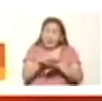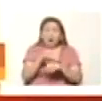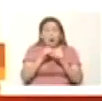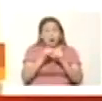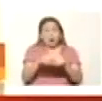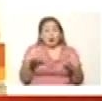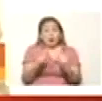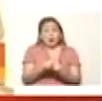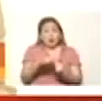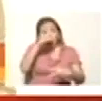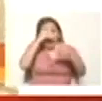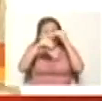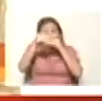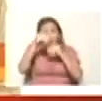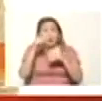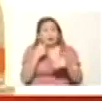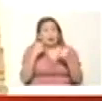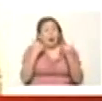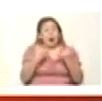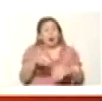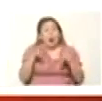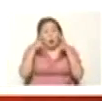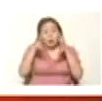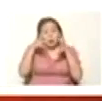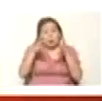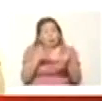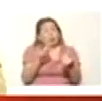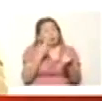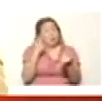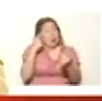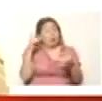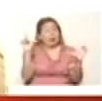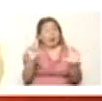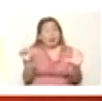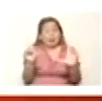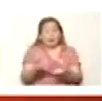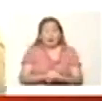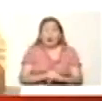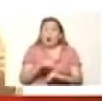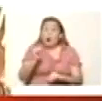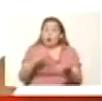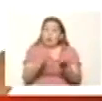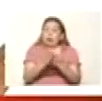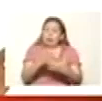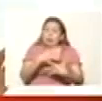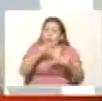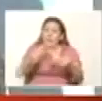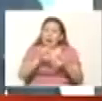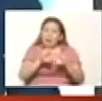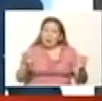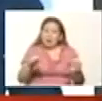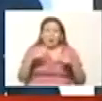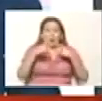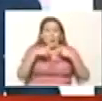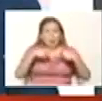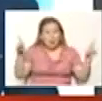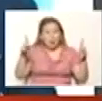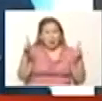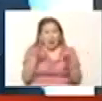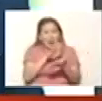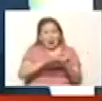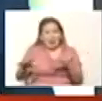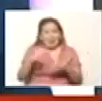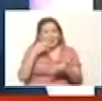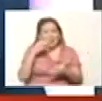¿Usamos el impreso? Sí, usamos un encartado en el periódico que trae toda la guía pedagógica de la semana que viene, te aparece el